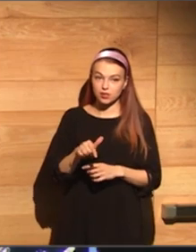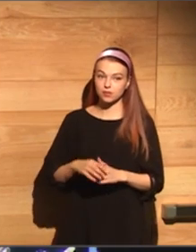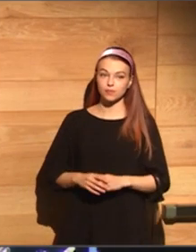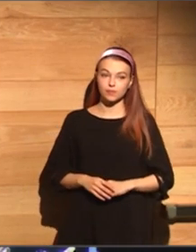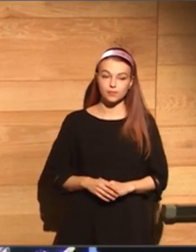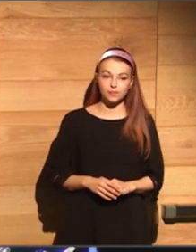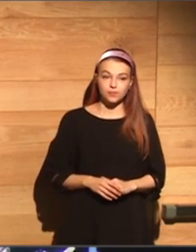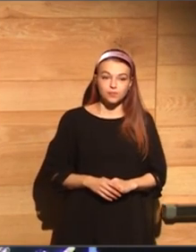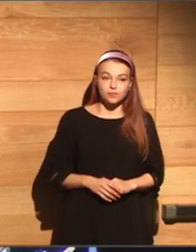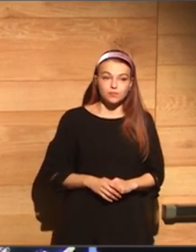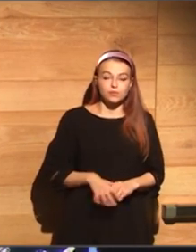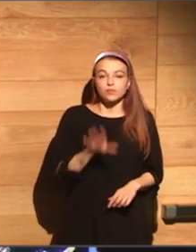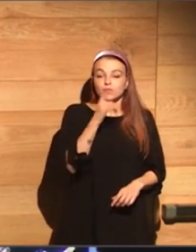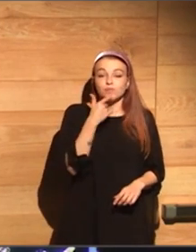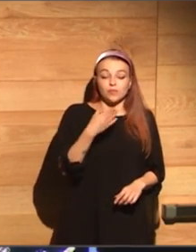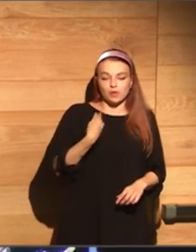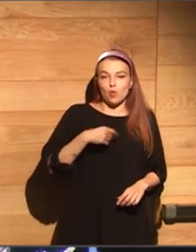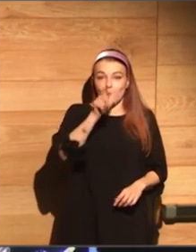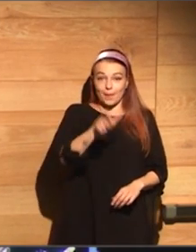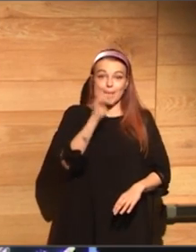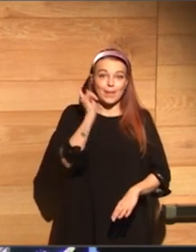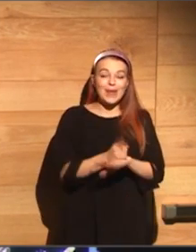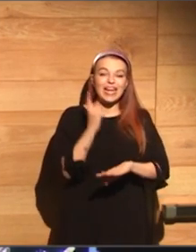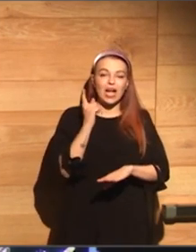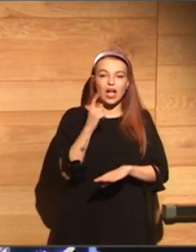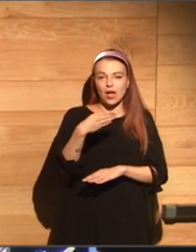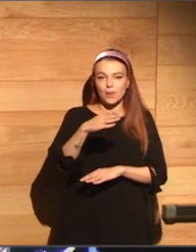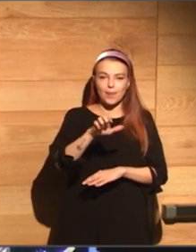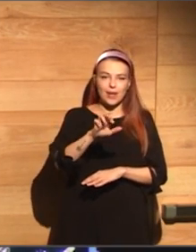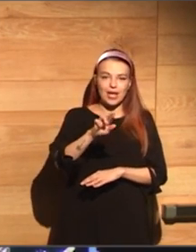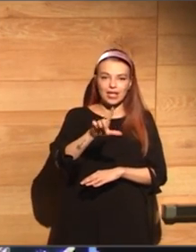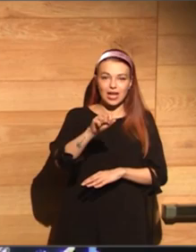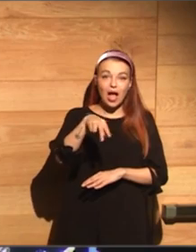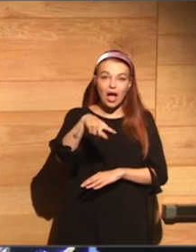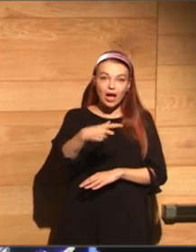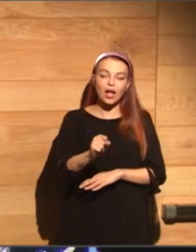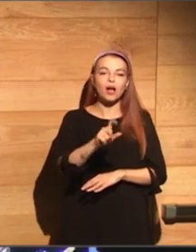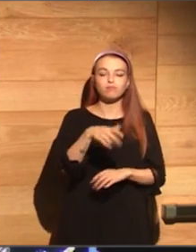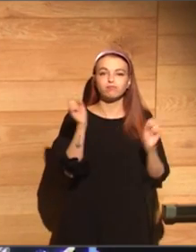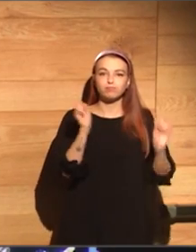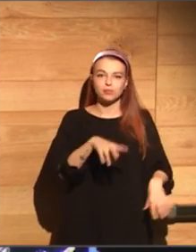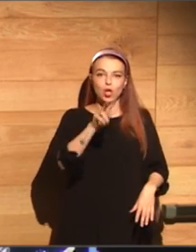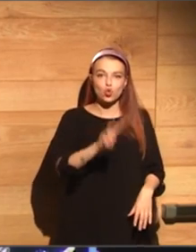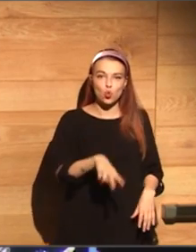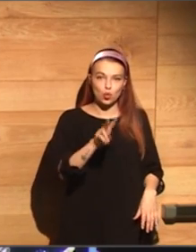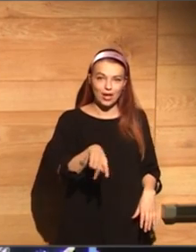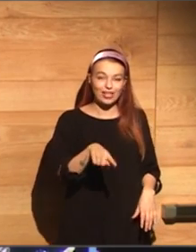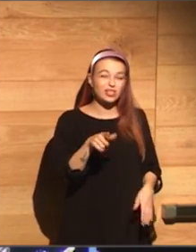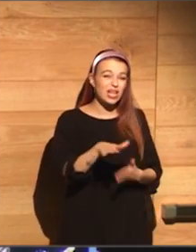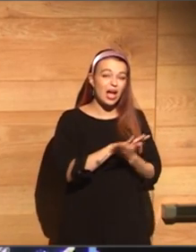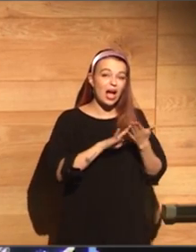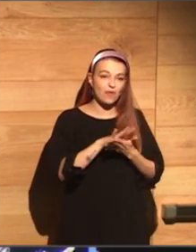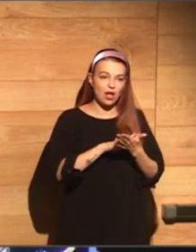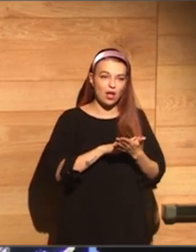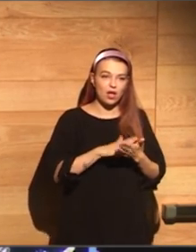yo. No se refería a mí, inventado el traveling. Pero era Luis XIV de repente, ¿no? No, se refería más bien a que la cámara